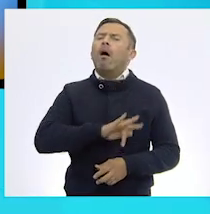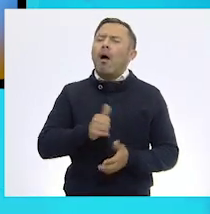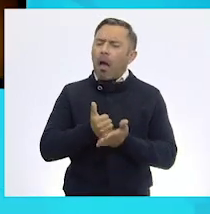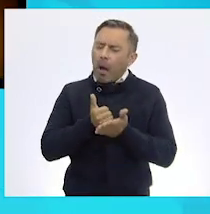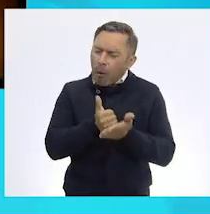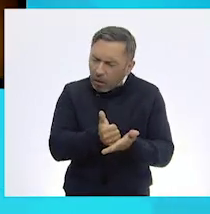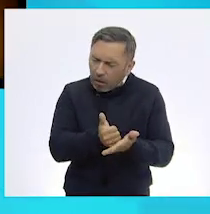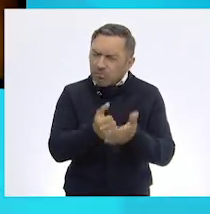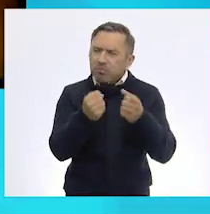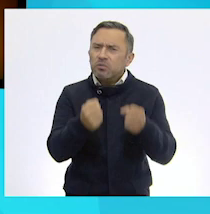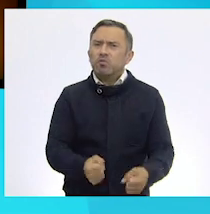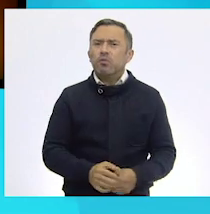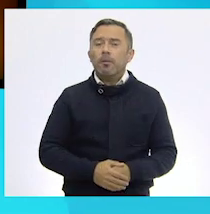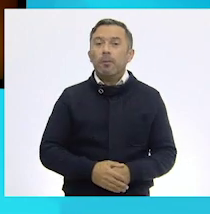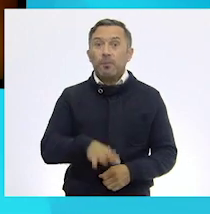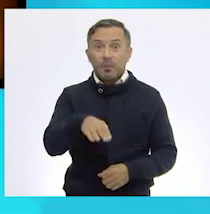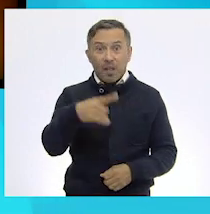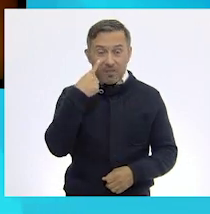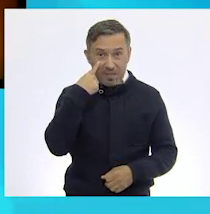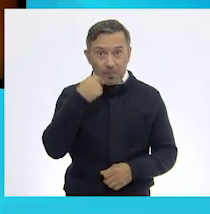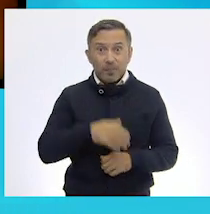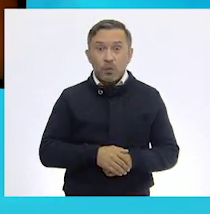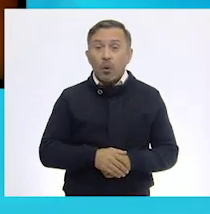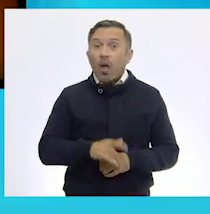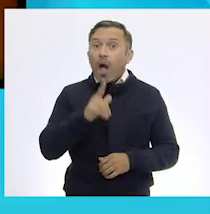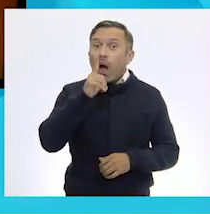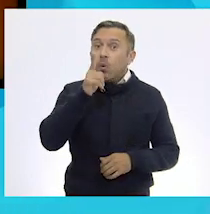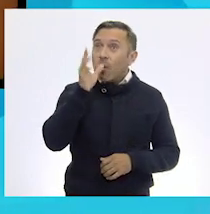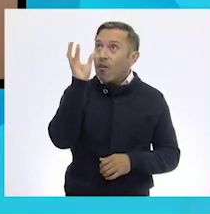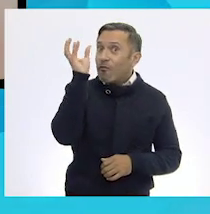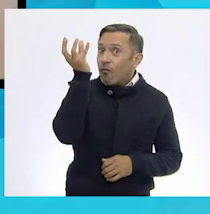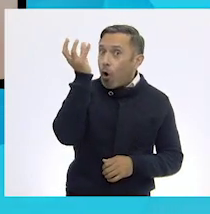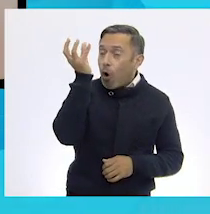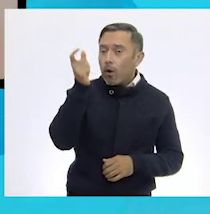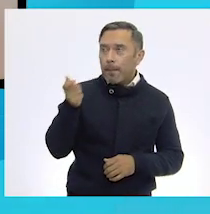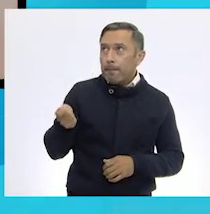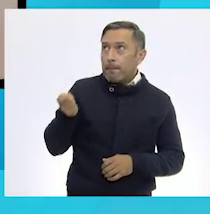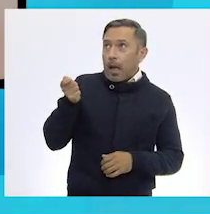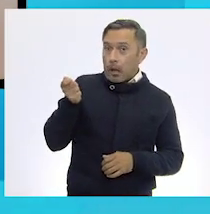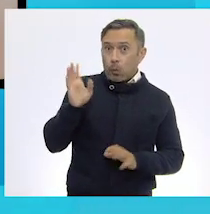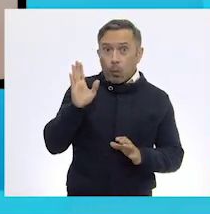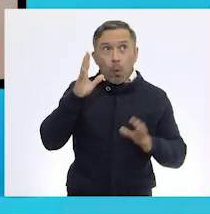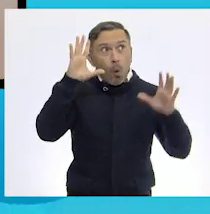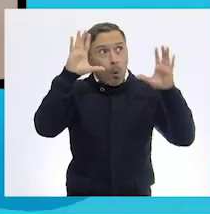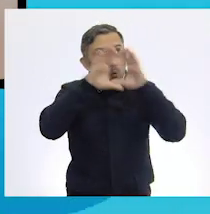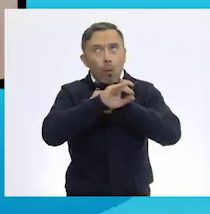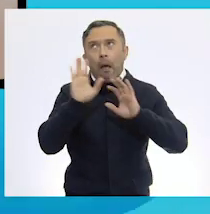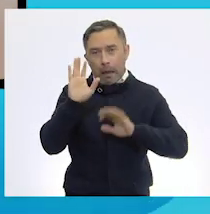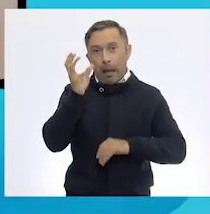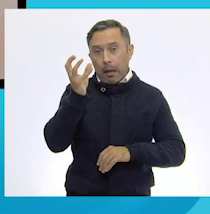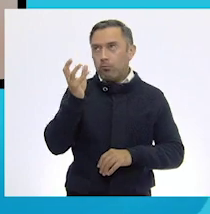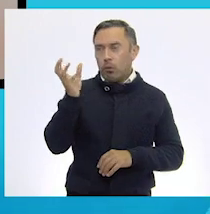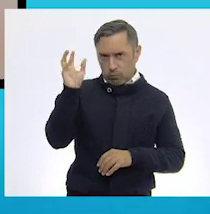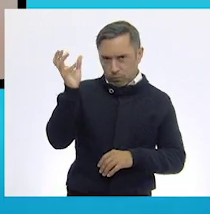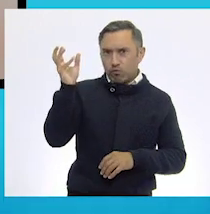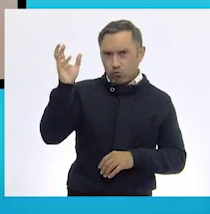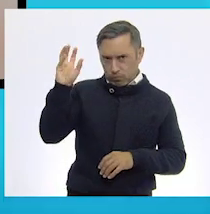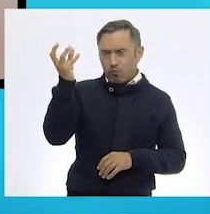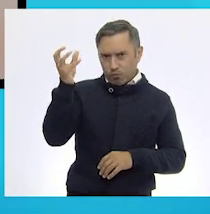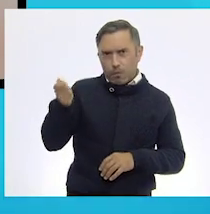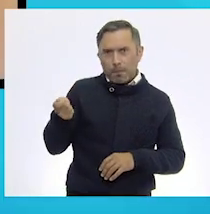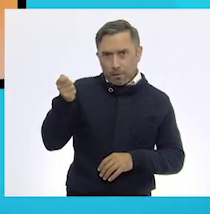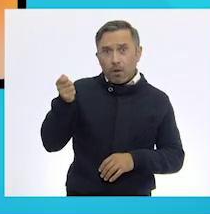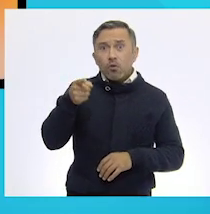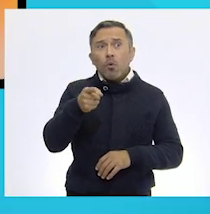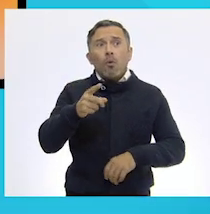Mira, prende los focos solamente cuando sea necesario y desconecta todos los aparatos eléctricos que